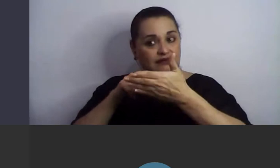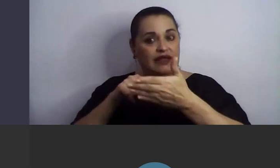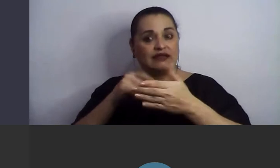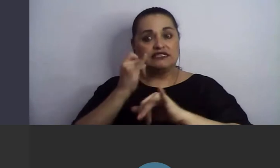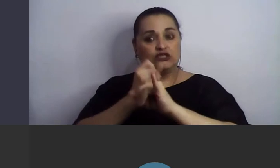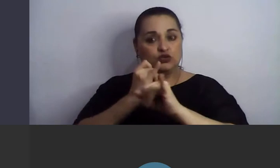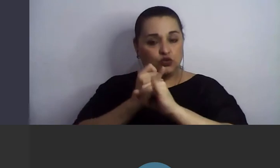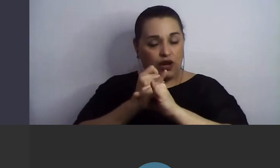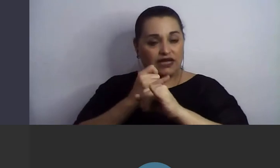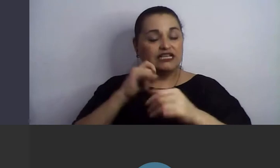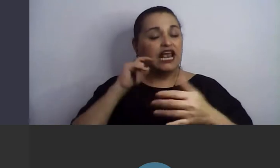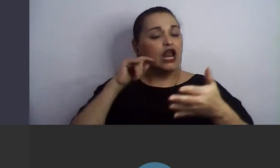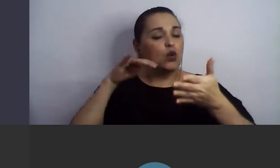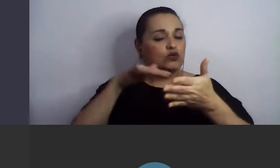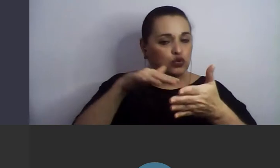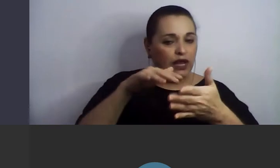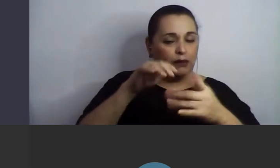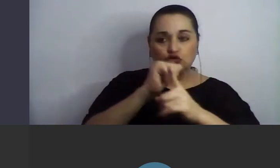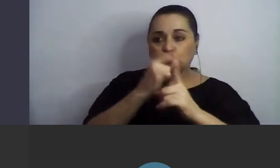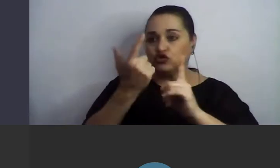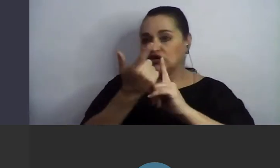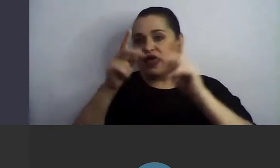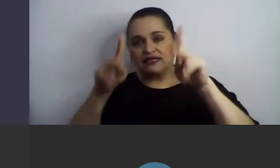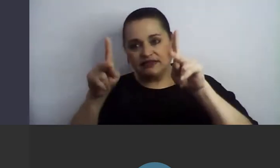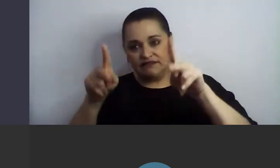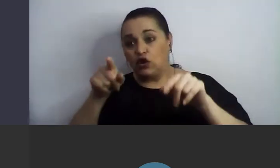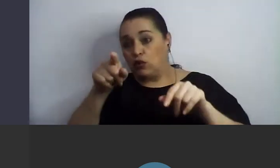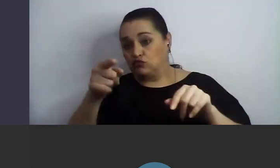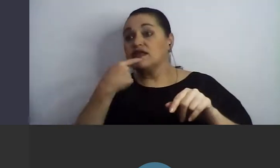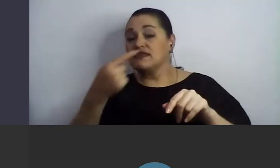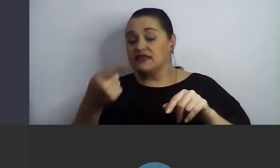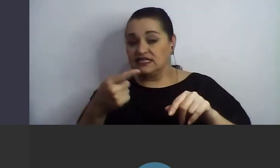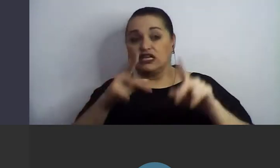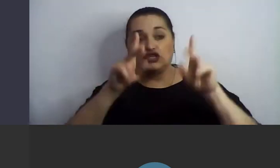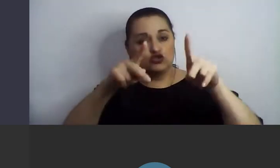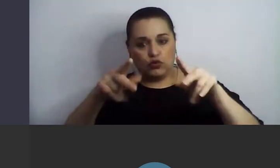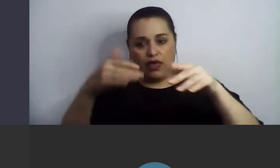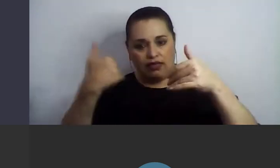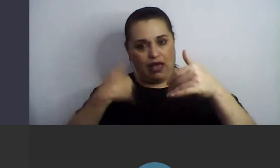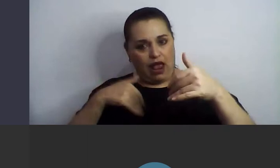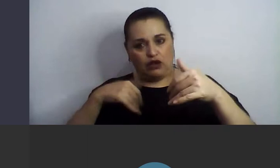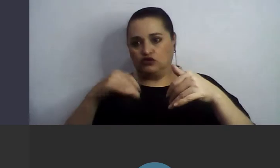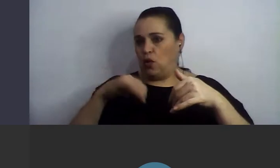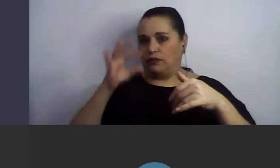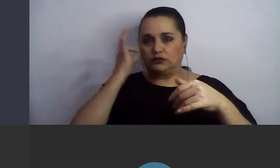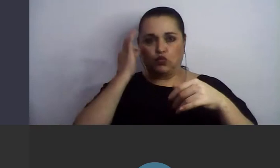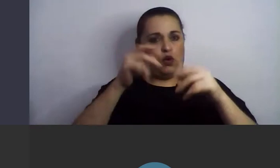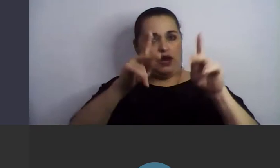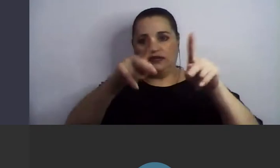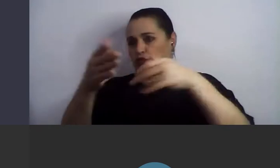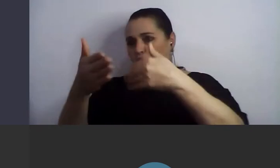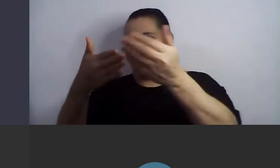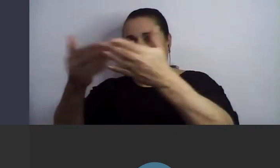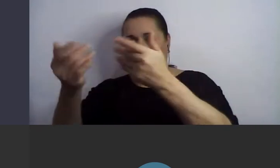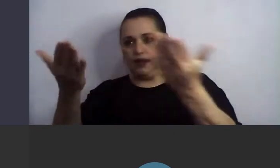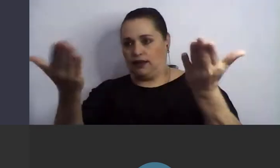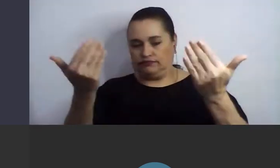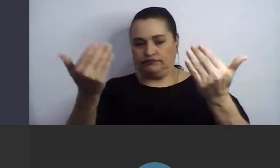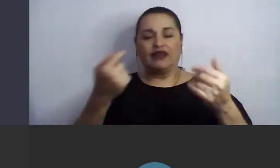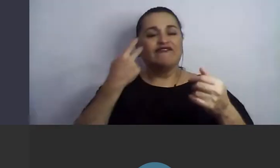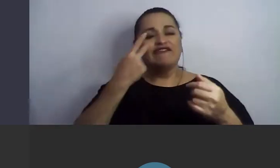y que lo estudiemos también como sociedad civil y como bien usted lo menciona ciudadanos y ciudadanas. Entonces, a partir de ahí vemos qué tipo de